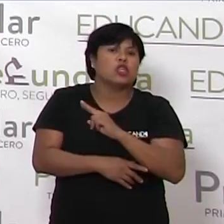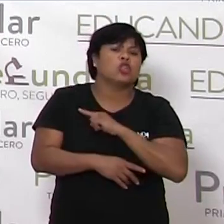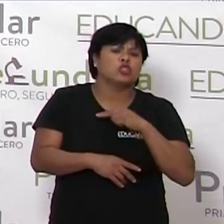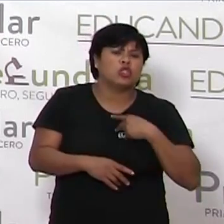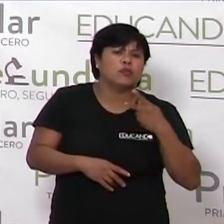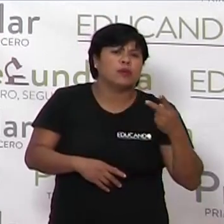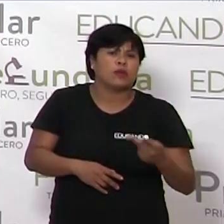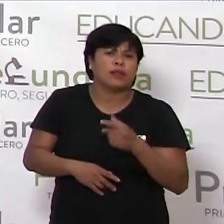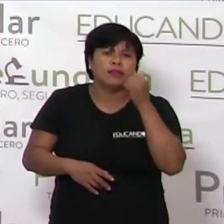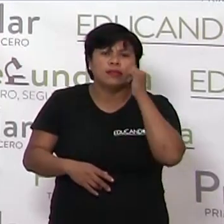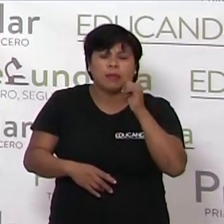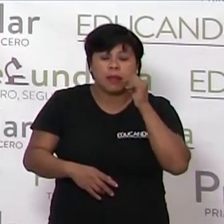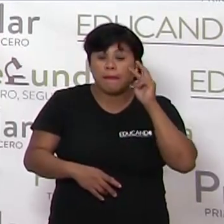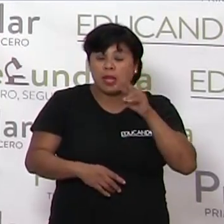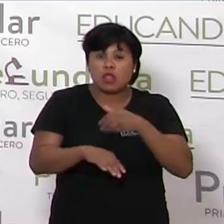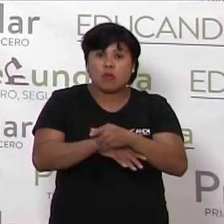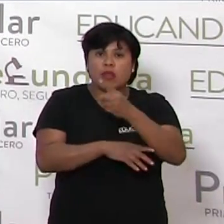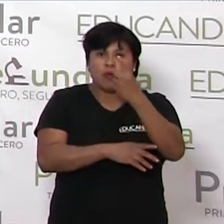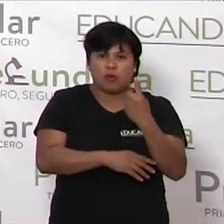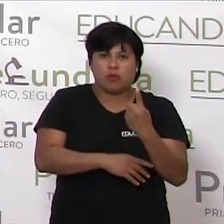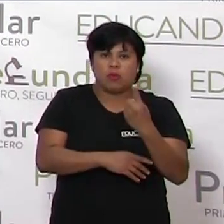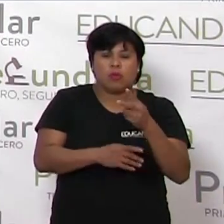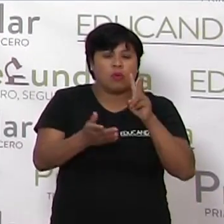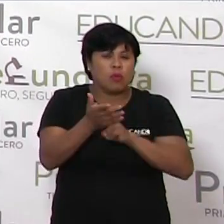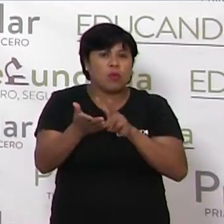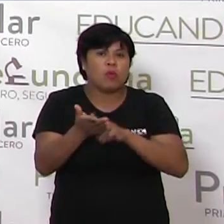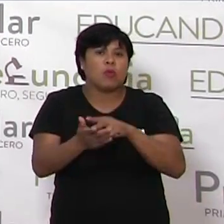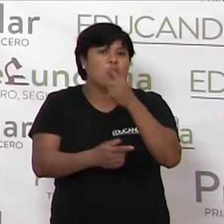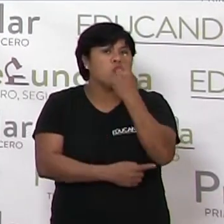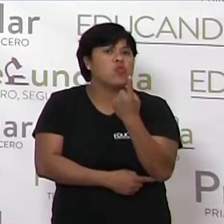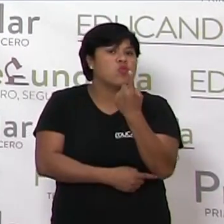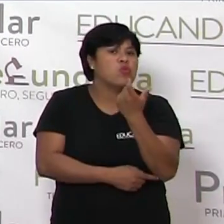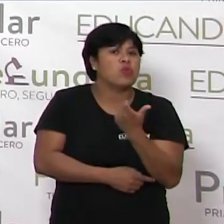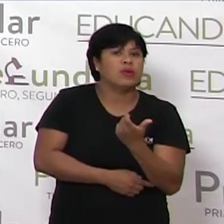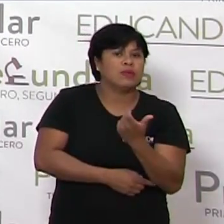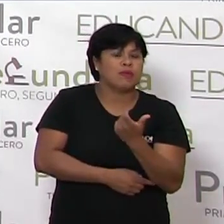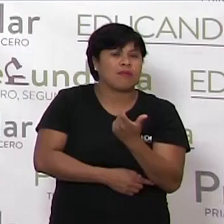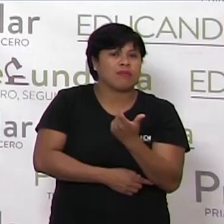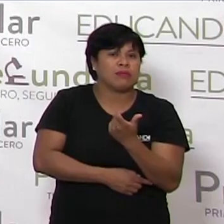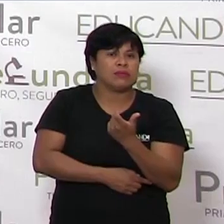entonces siempre reconocer la unidad, ¿cuánto cuesta uno?